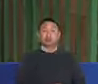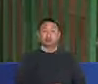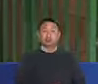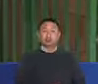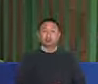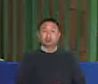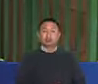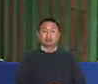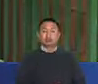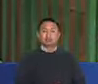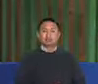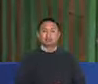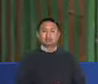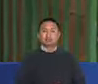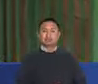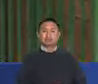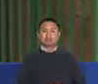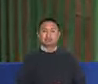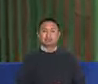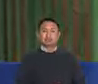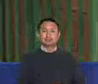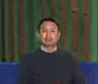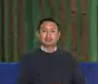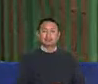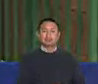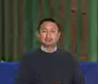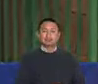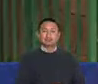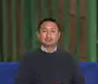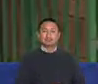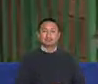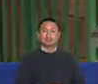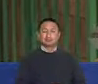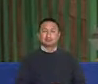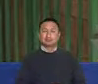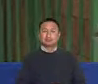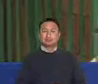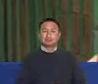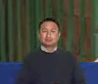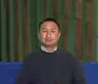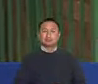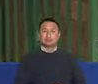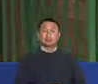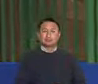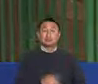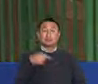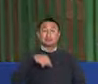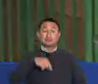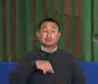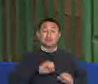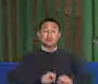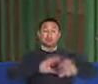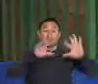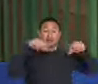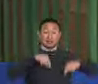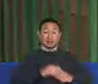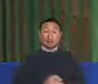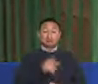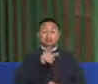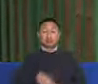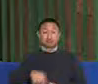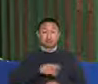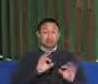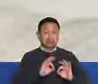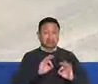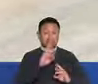vehículos que son tan imprudentes que pasan muy rápido y salpican pues lo que es el lodo del agua y no consideran tampoco al peatón que va cruzando